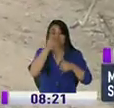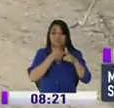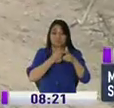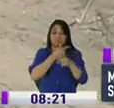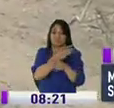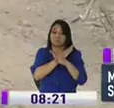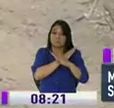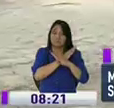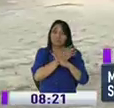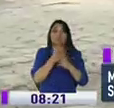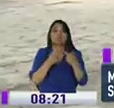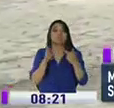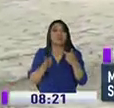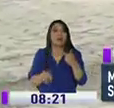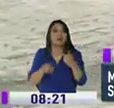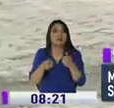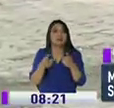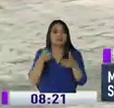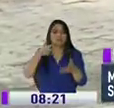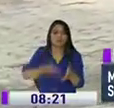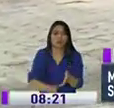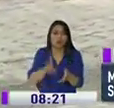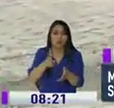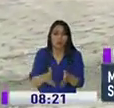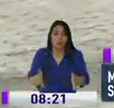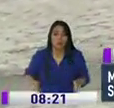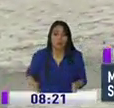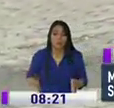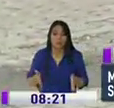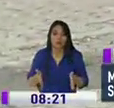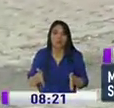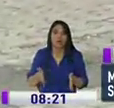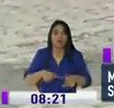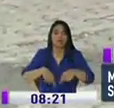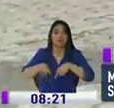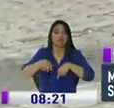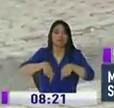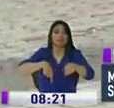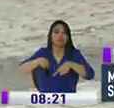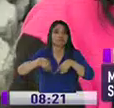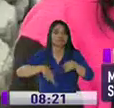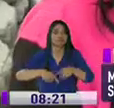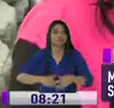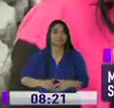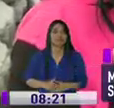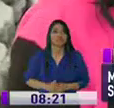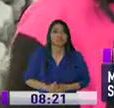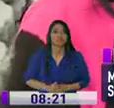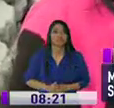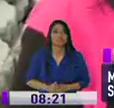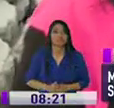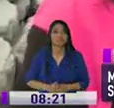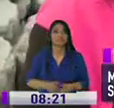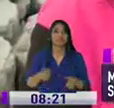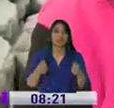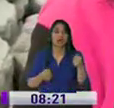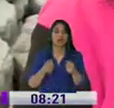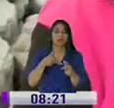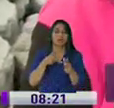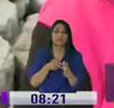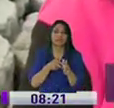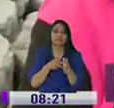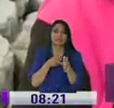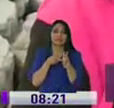al riesgo de que se produzcan accidentes, ya que la vía tiene una alta circulación vehicular. Aquí se hace la cola de los carros, pues, cuando está